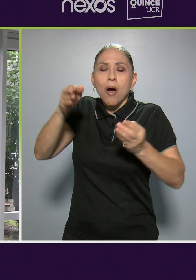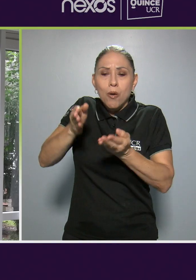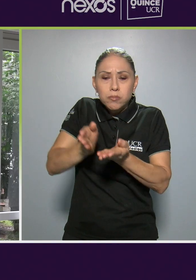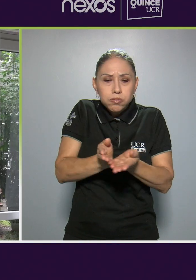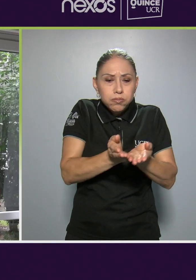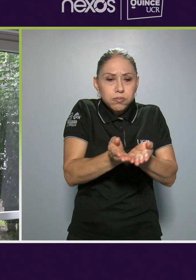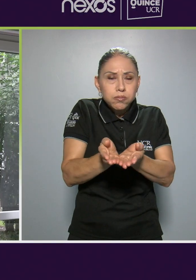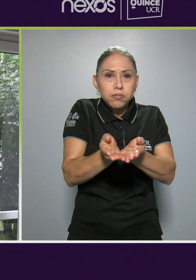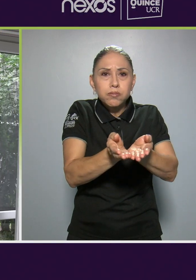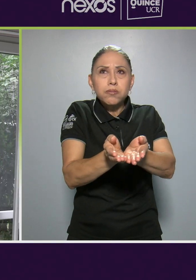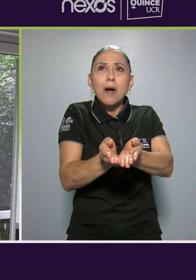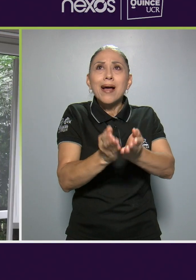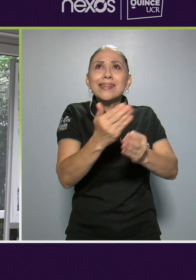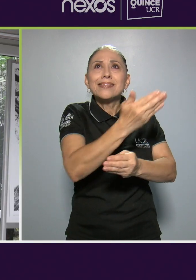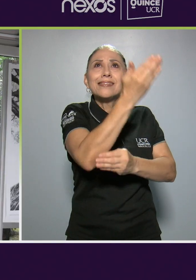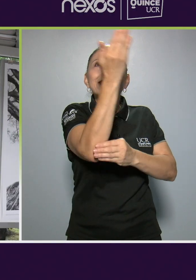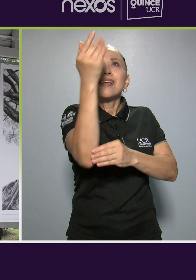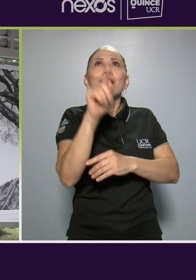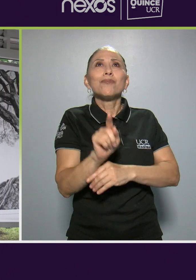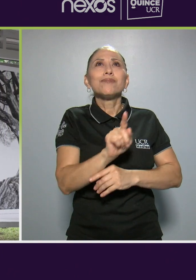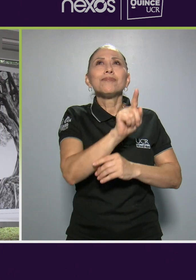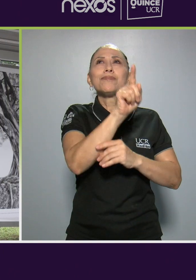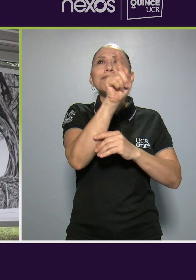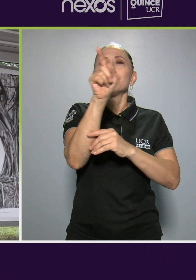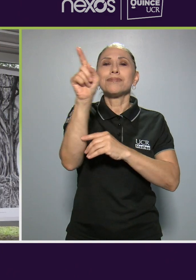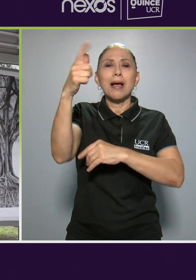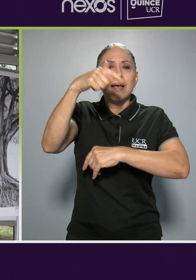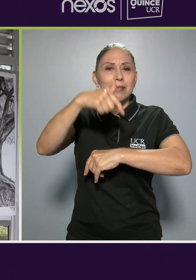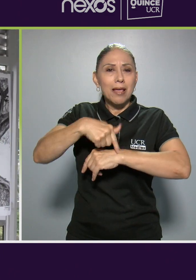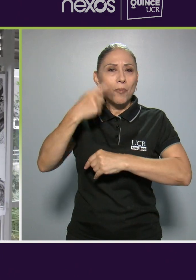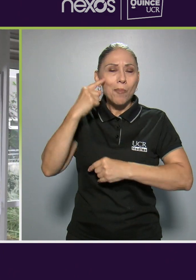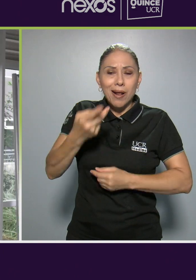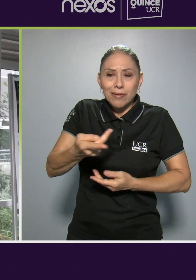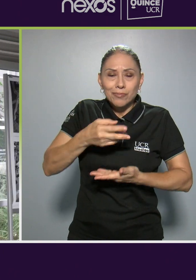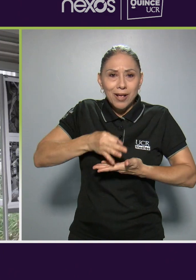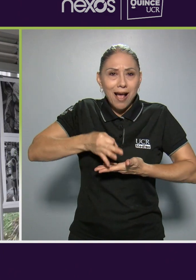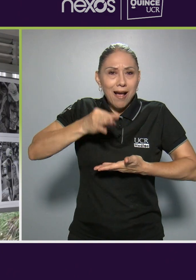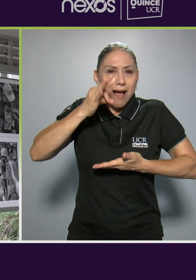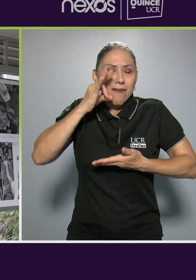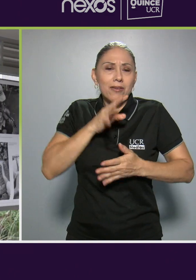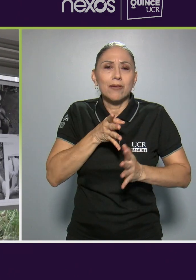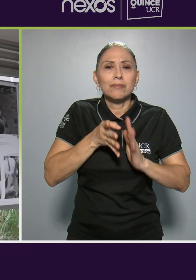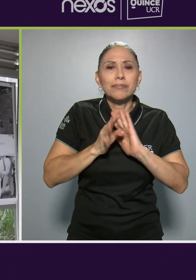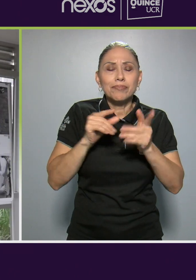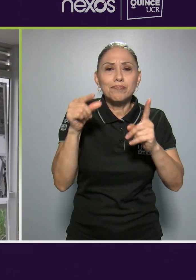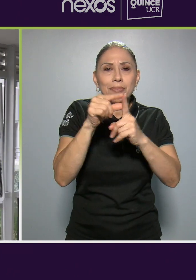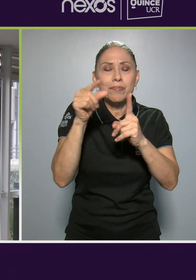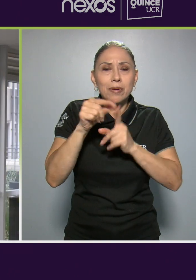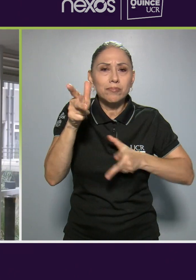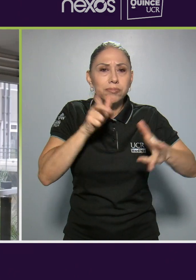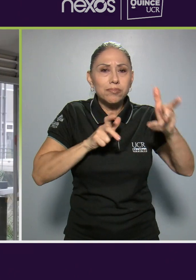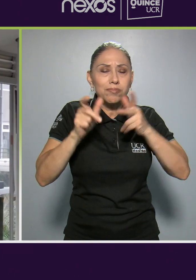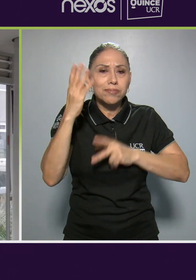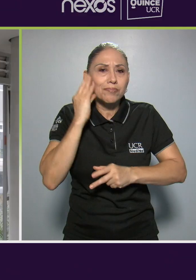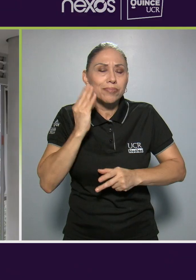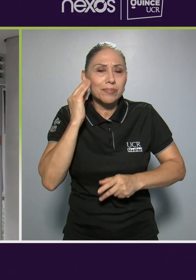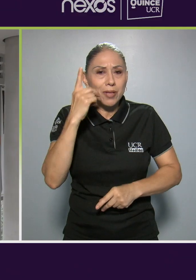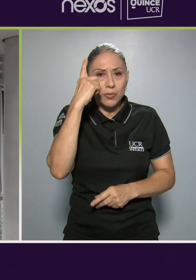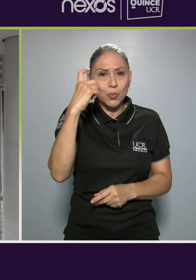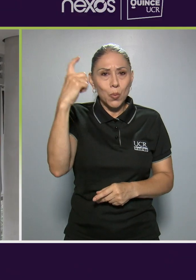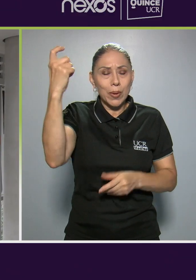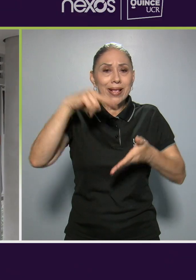Es encontrar el tiempo para tomar un café infinito de palabras, percepciones, experiencias y sueños.